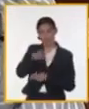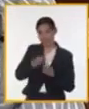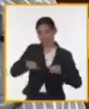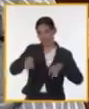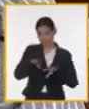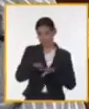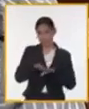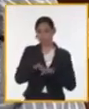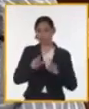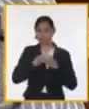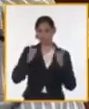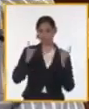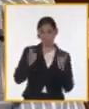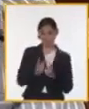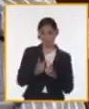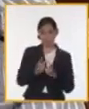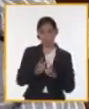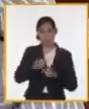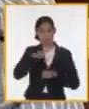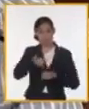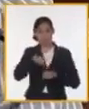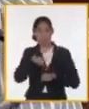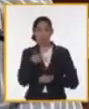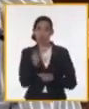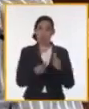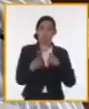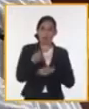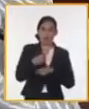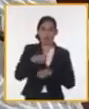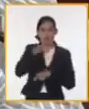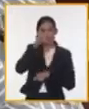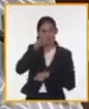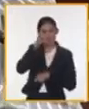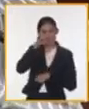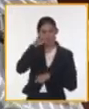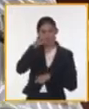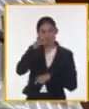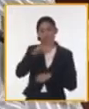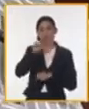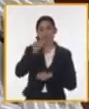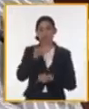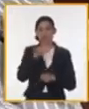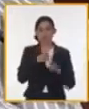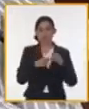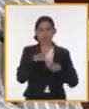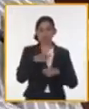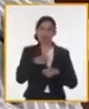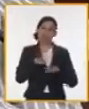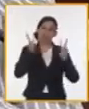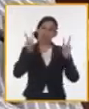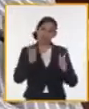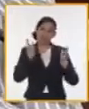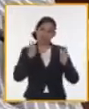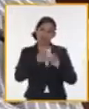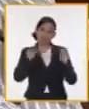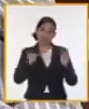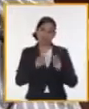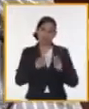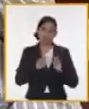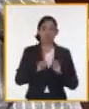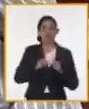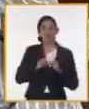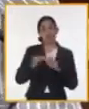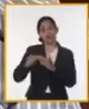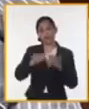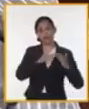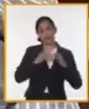cualquier sociedad y también un poco en la nuestra, ya tenemos ahí suficiente caldo de cultivo para este tipo de problemas.